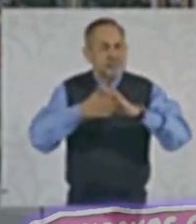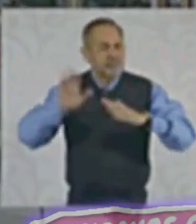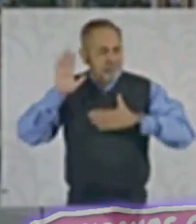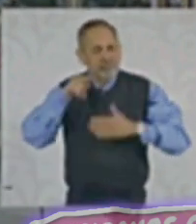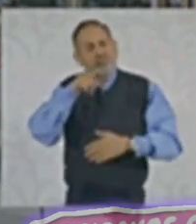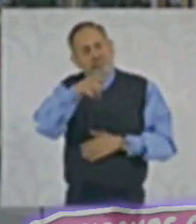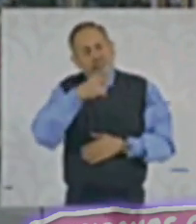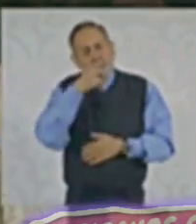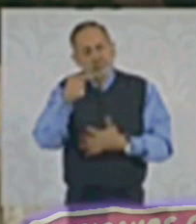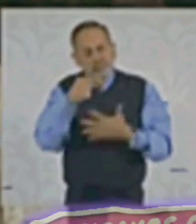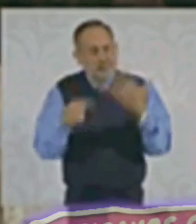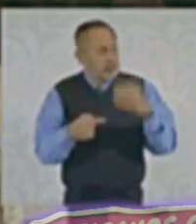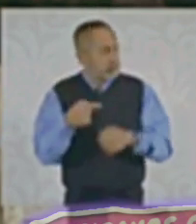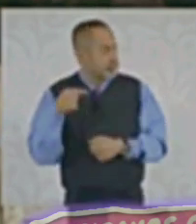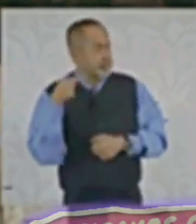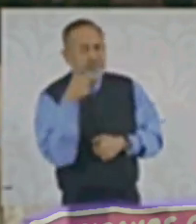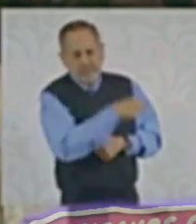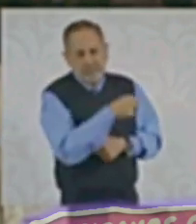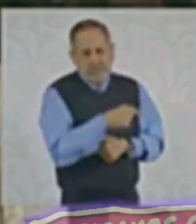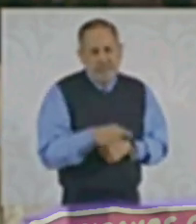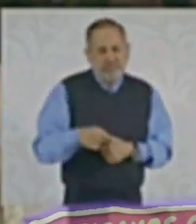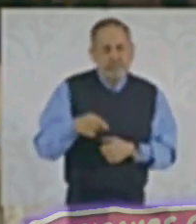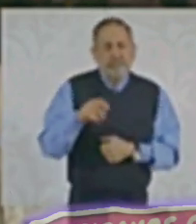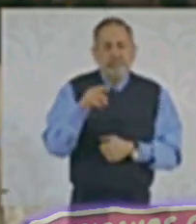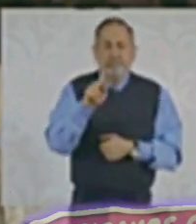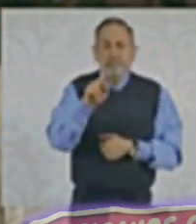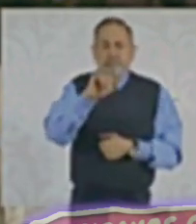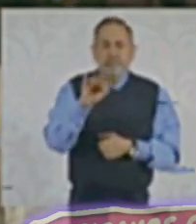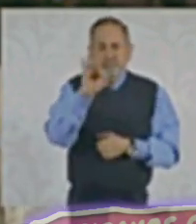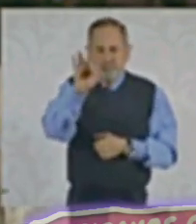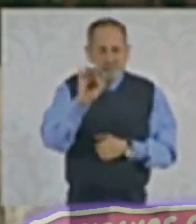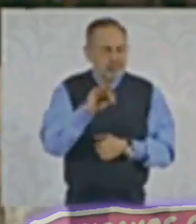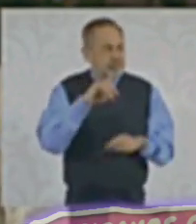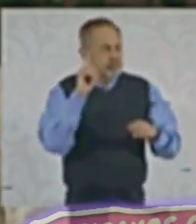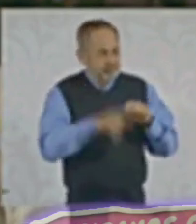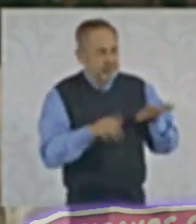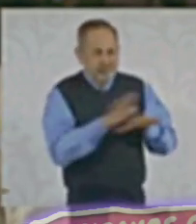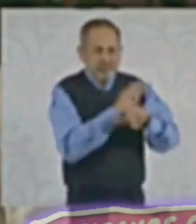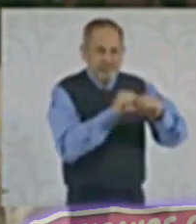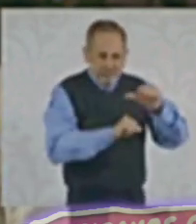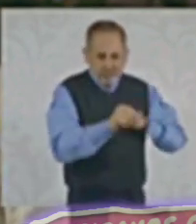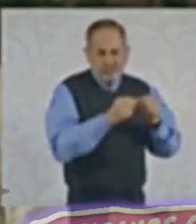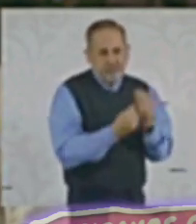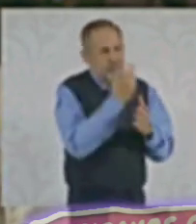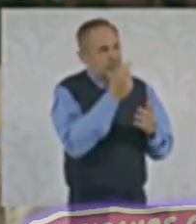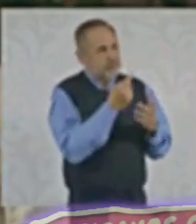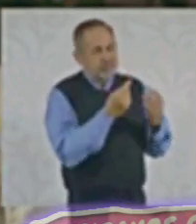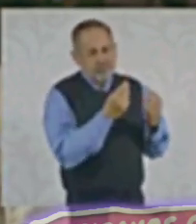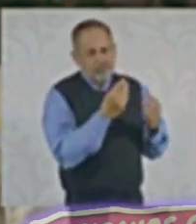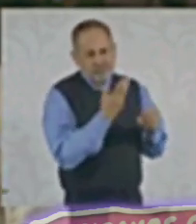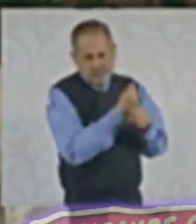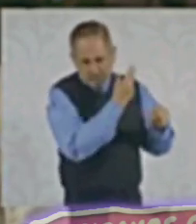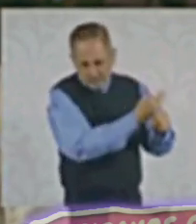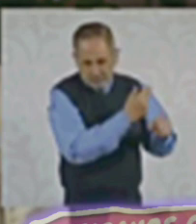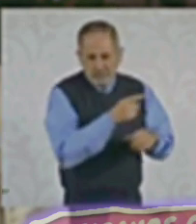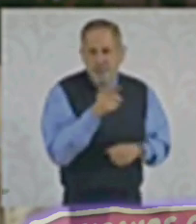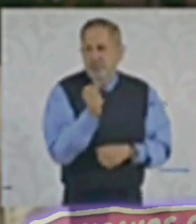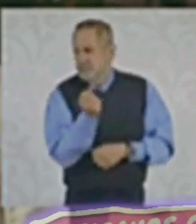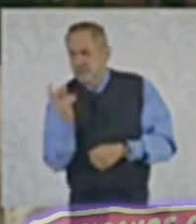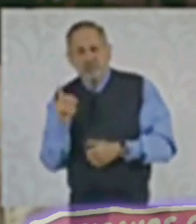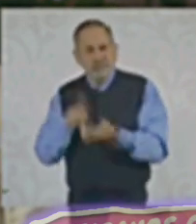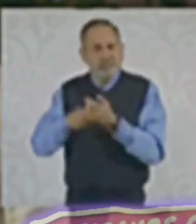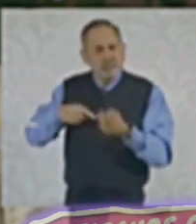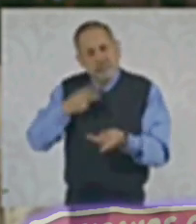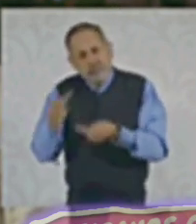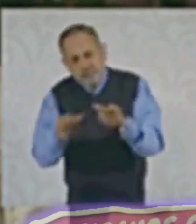Judicial, y no solamente yo, otros compañeros ahondamos un poco más en decir que en efecto era